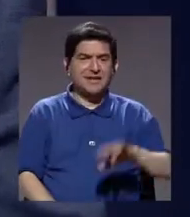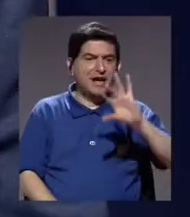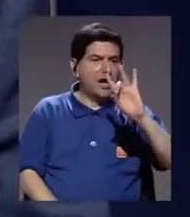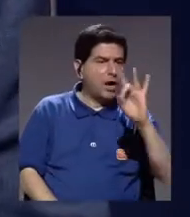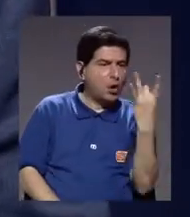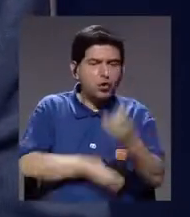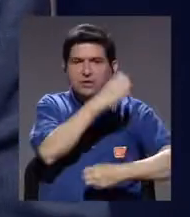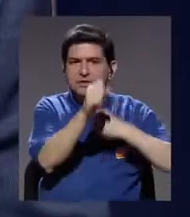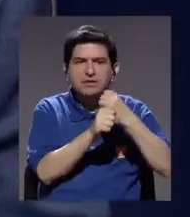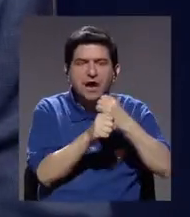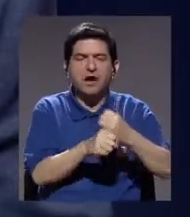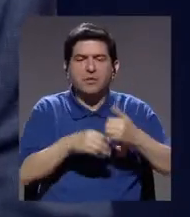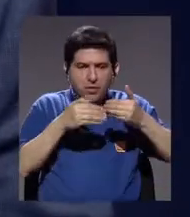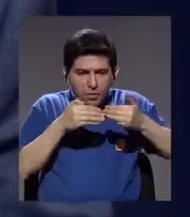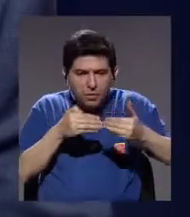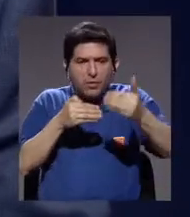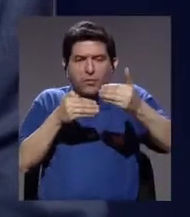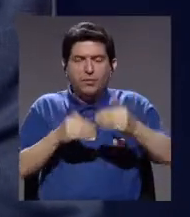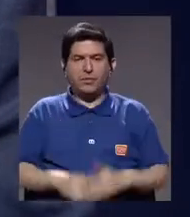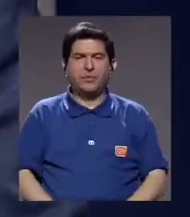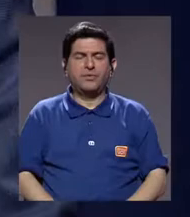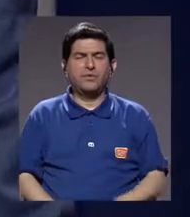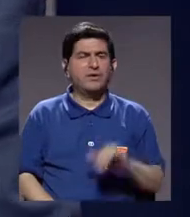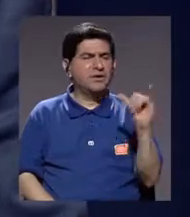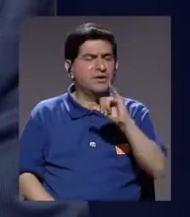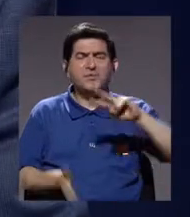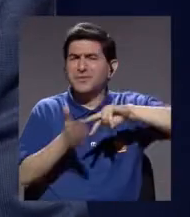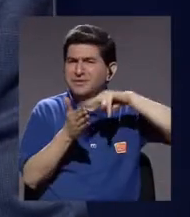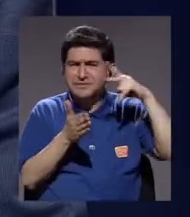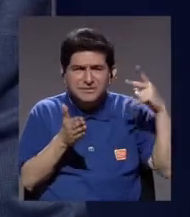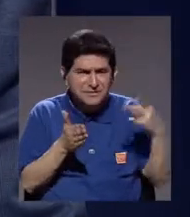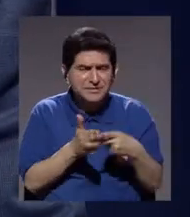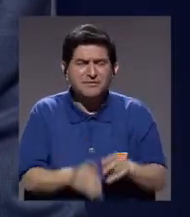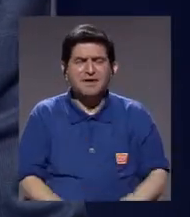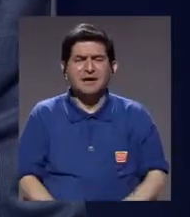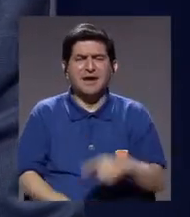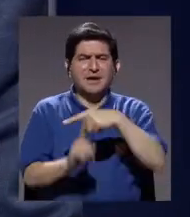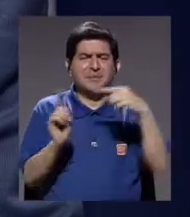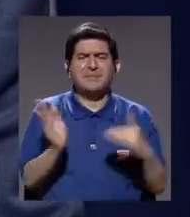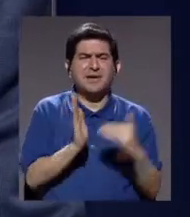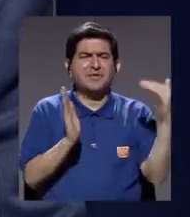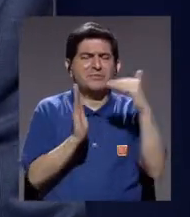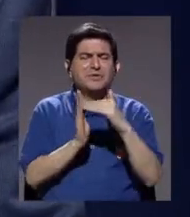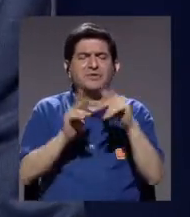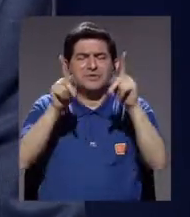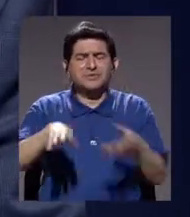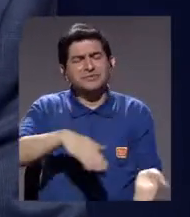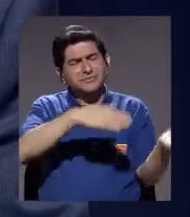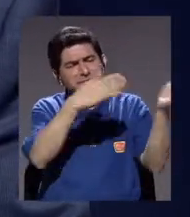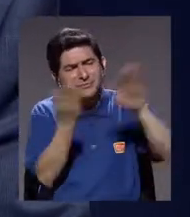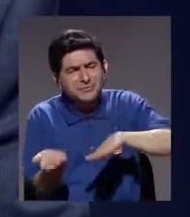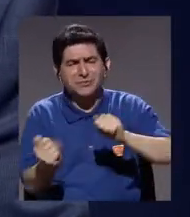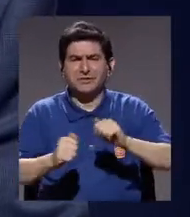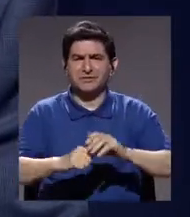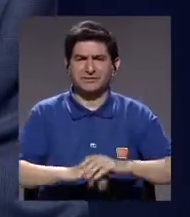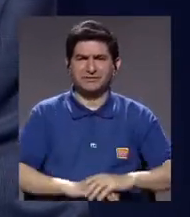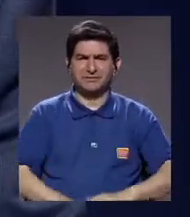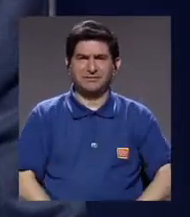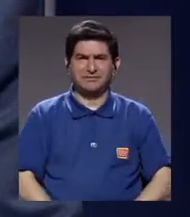su octavo año ahora, ha cobrado también más de 500,000 de vidas